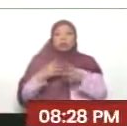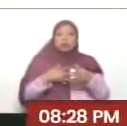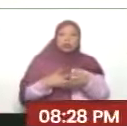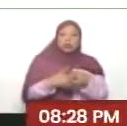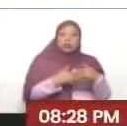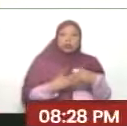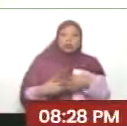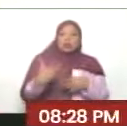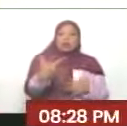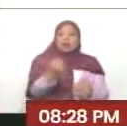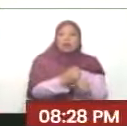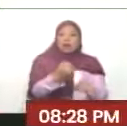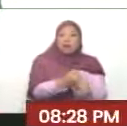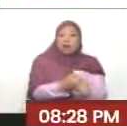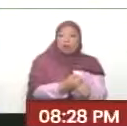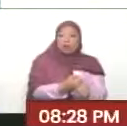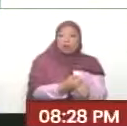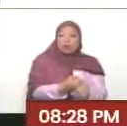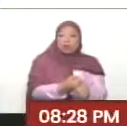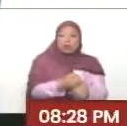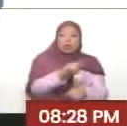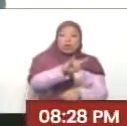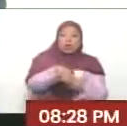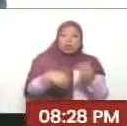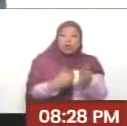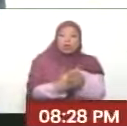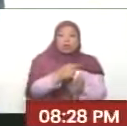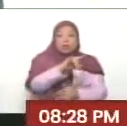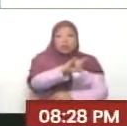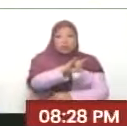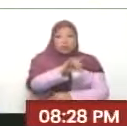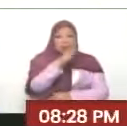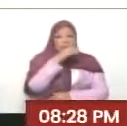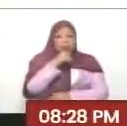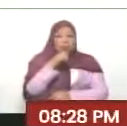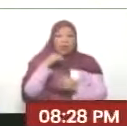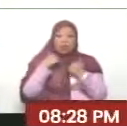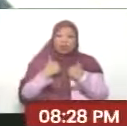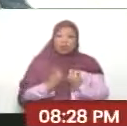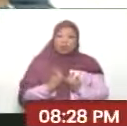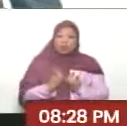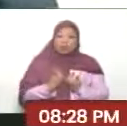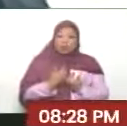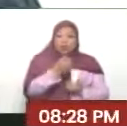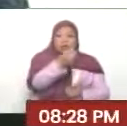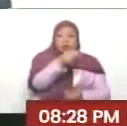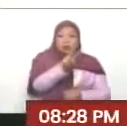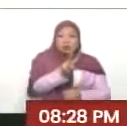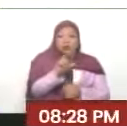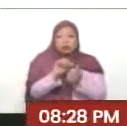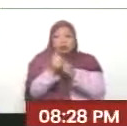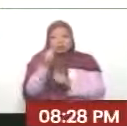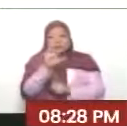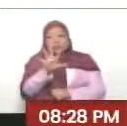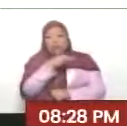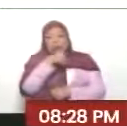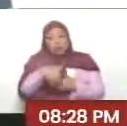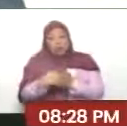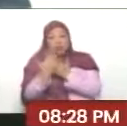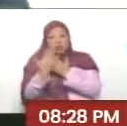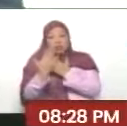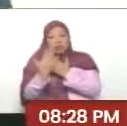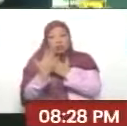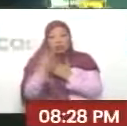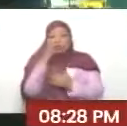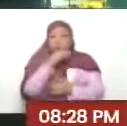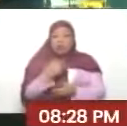Unidos y tienen tres trabajos y trabajan de lunes a lunes. Y apenas llegan a las 12 de la noche, descansan hasta las 5 de la mañana, no